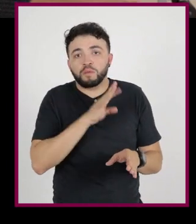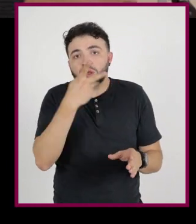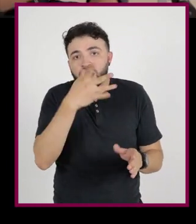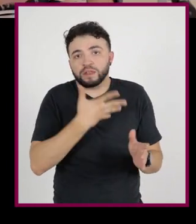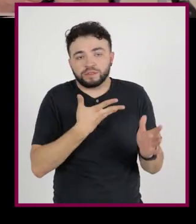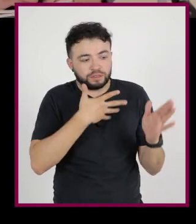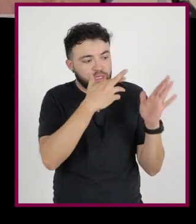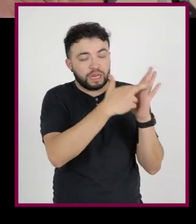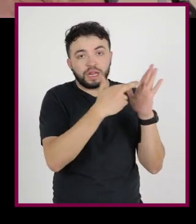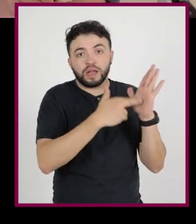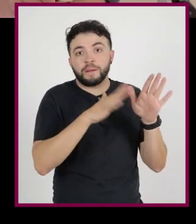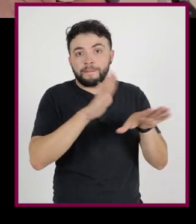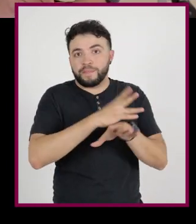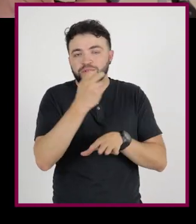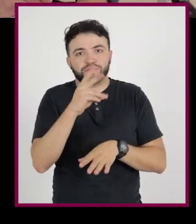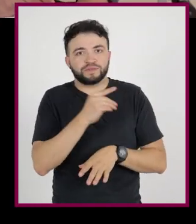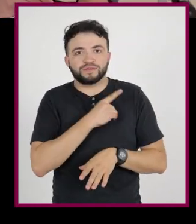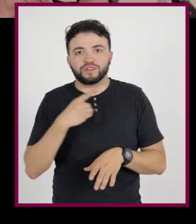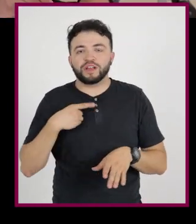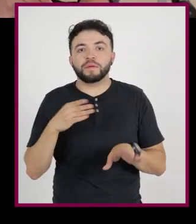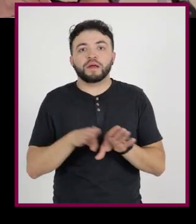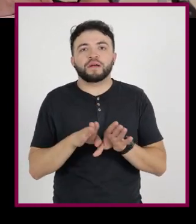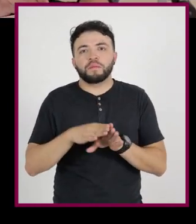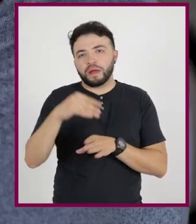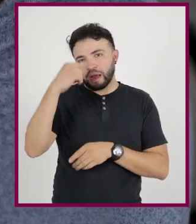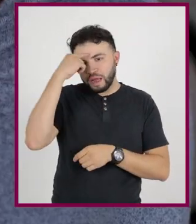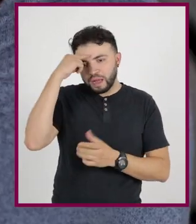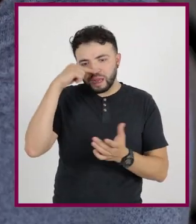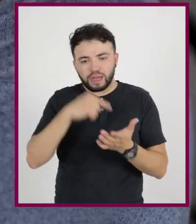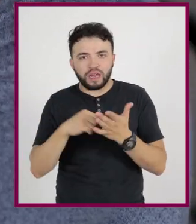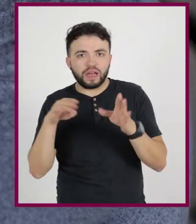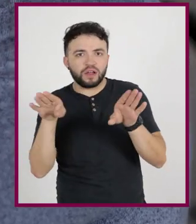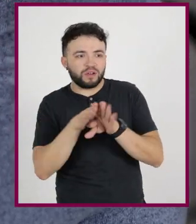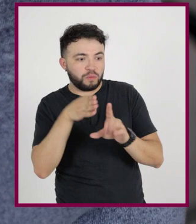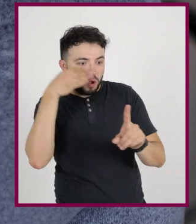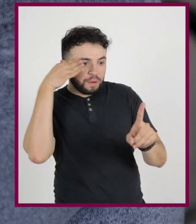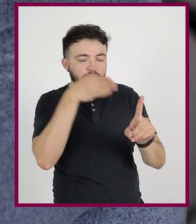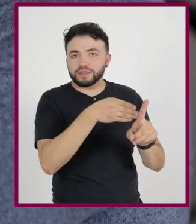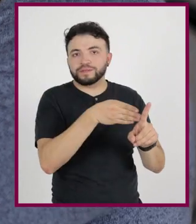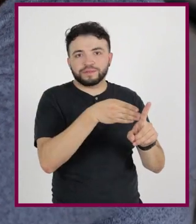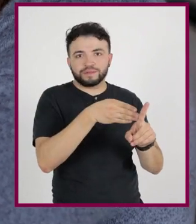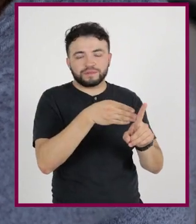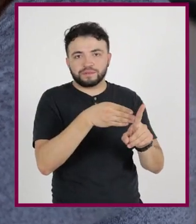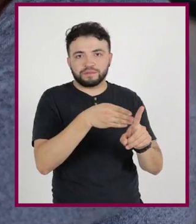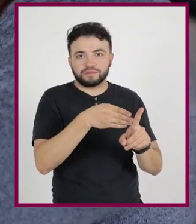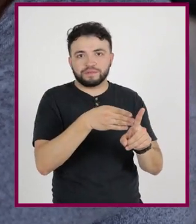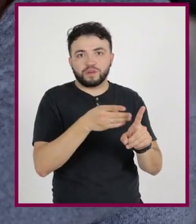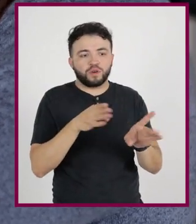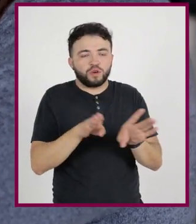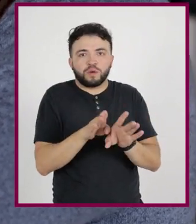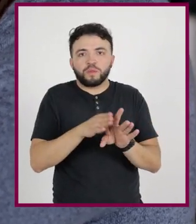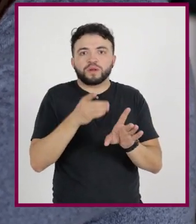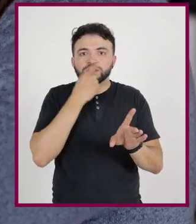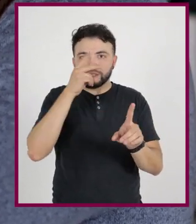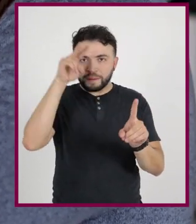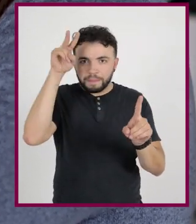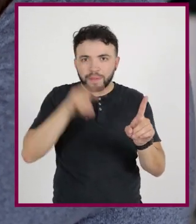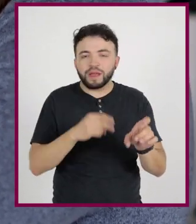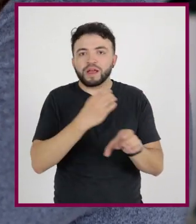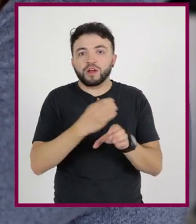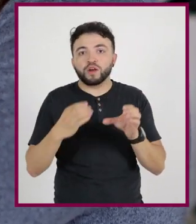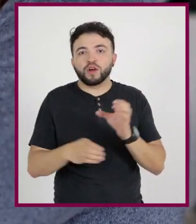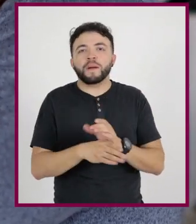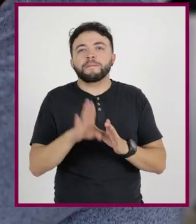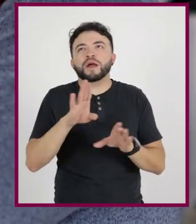debe interpretarse desde una realidad objetiva, es decir, realista, como los textos